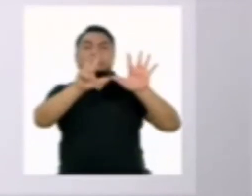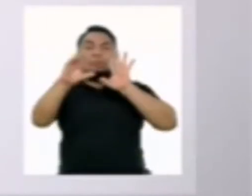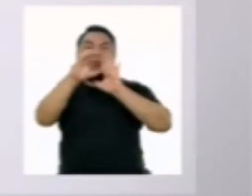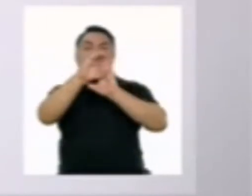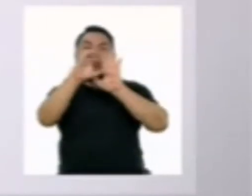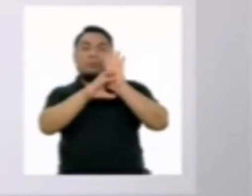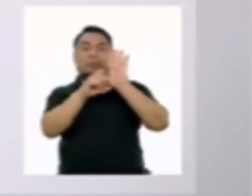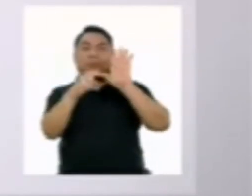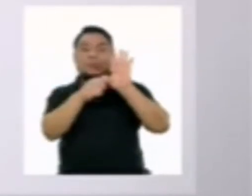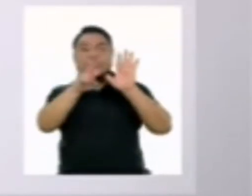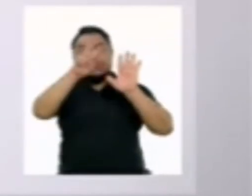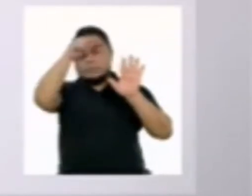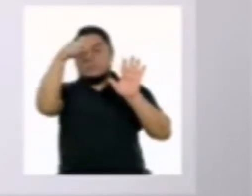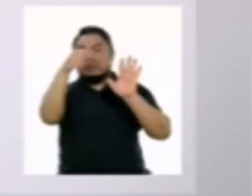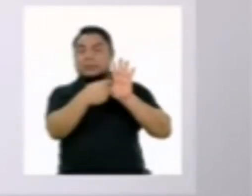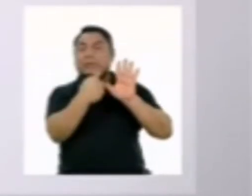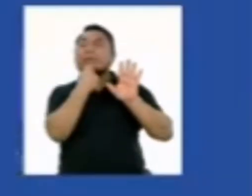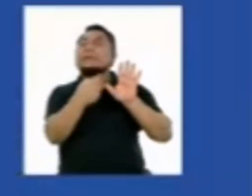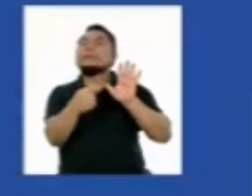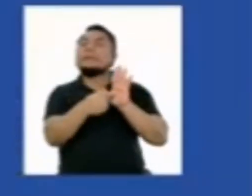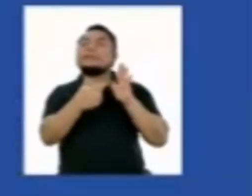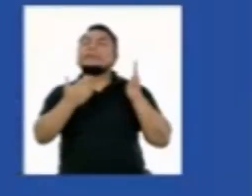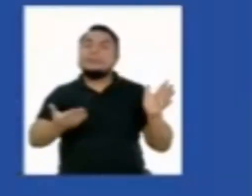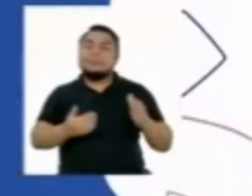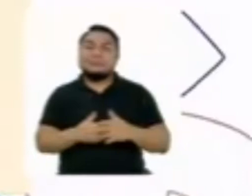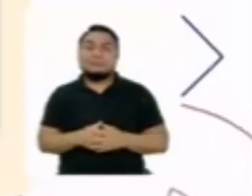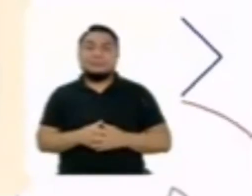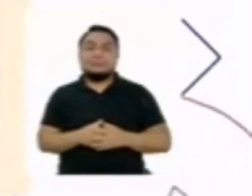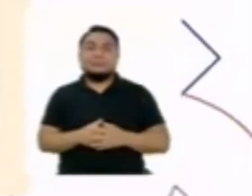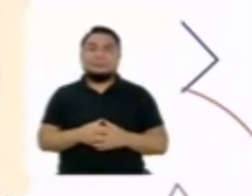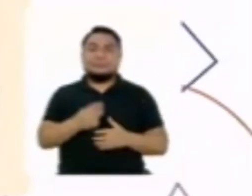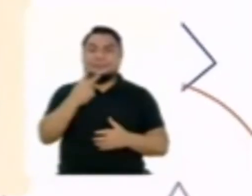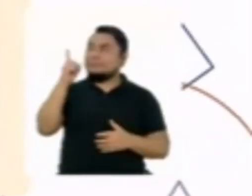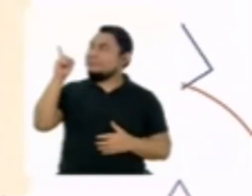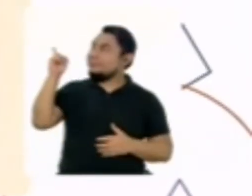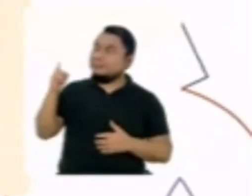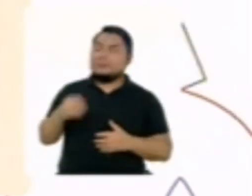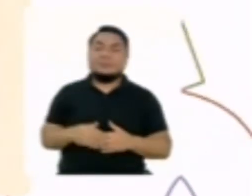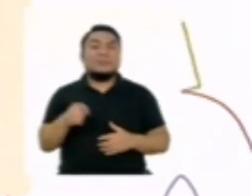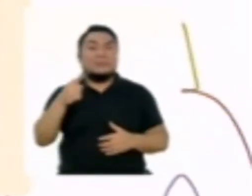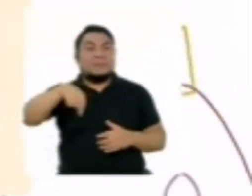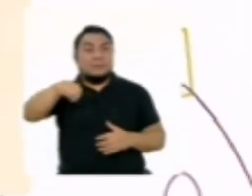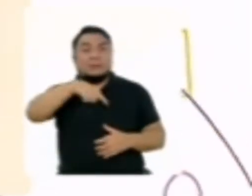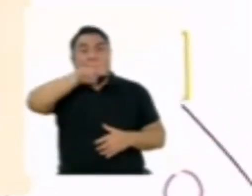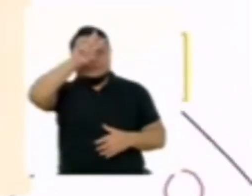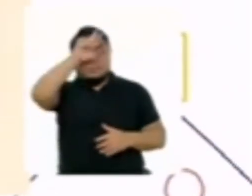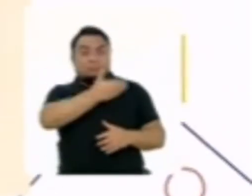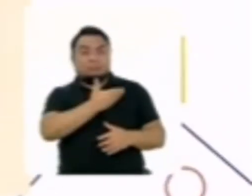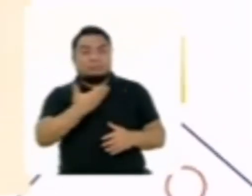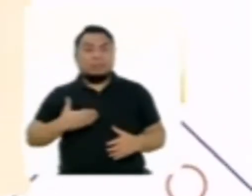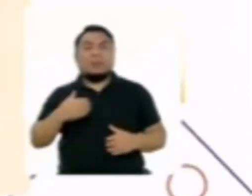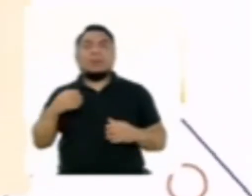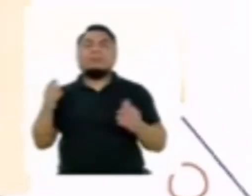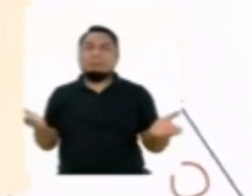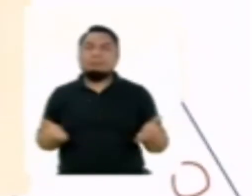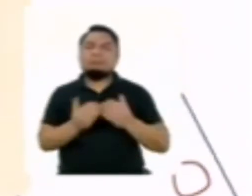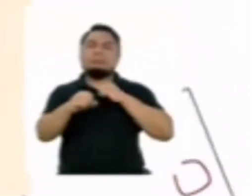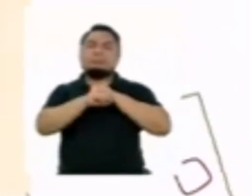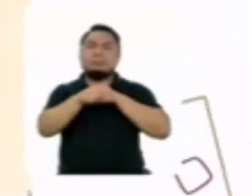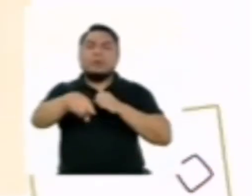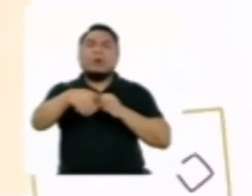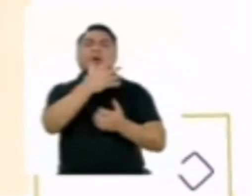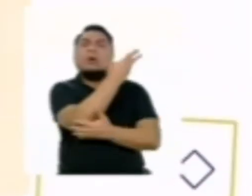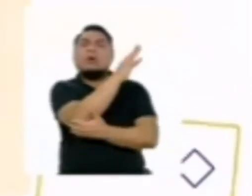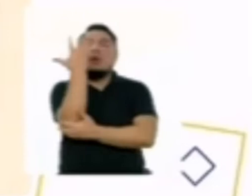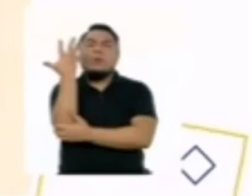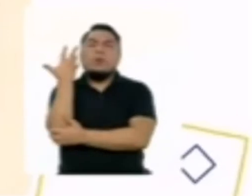nuestra Constitución Política, se señala que el Estado está obligado a promover la conservación de la